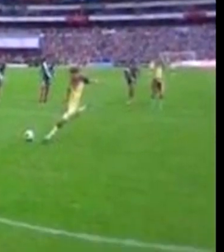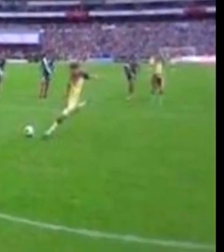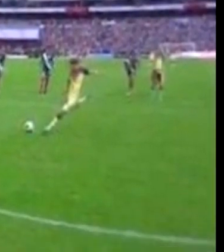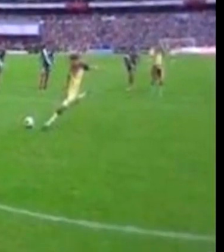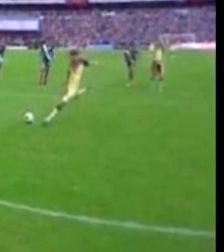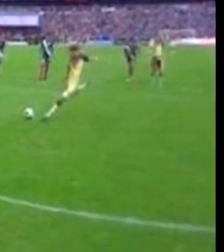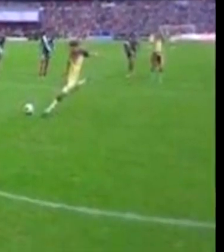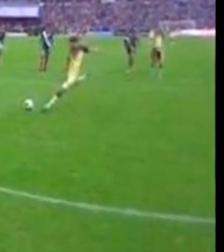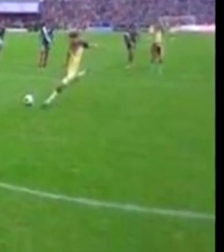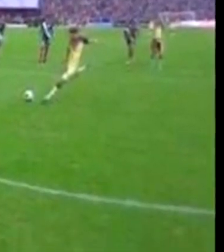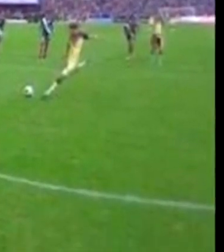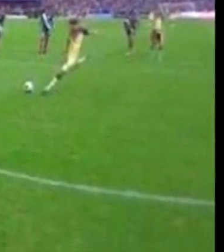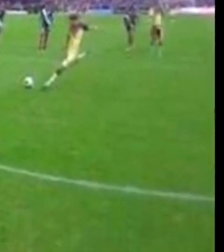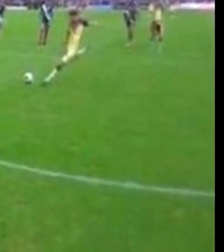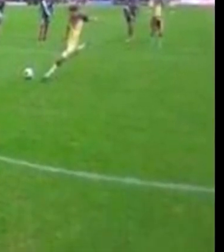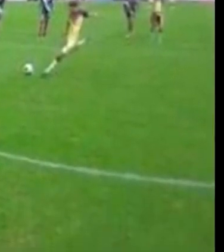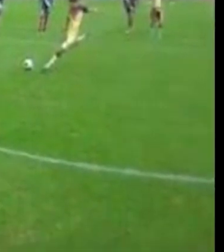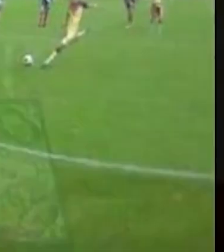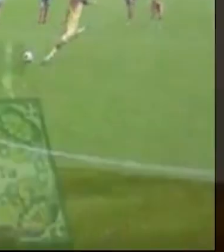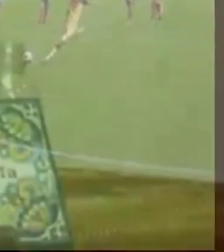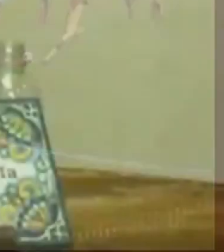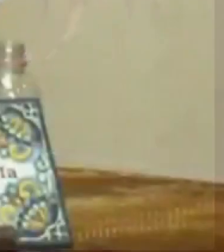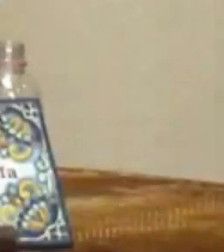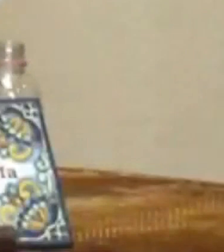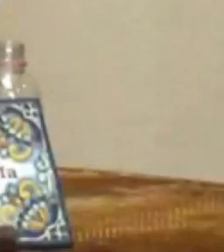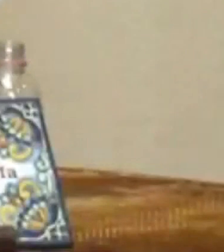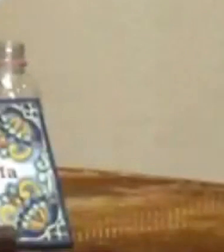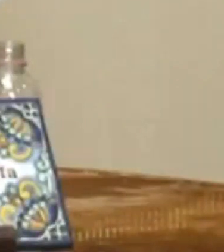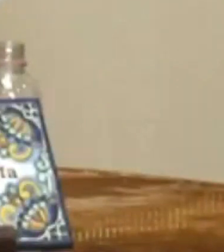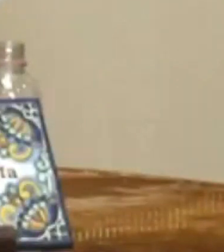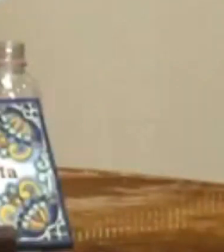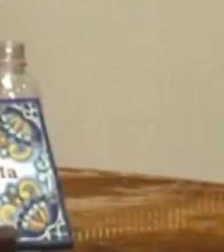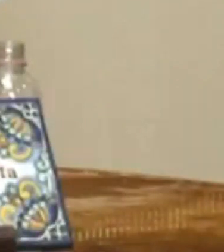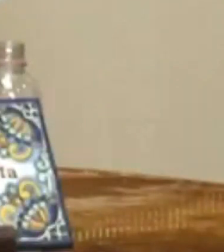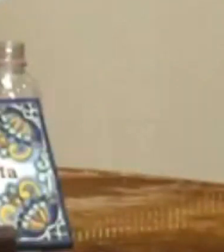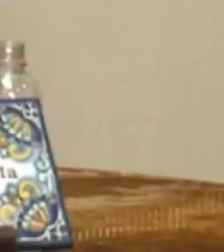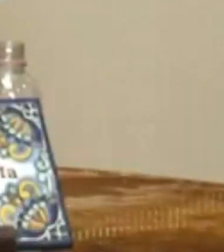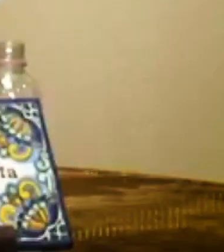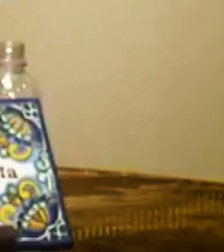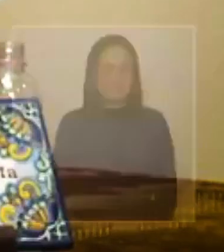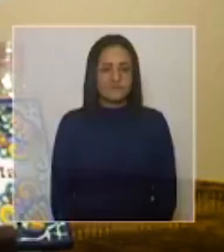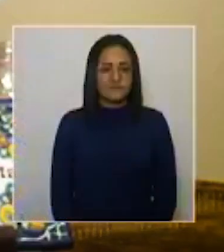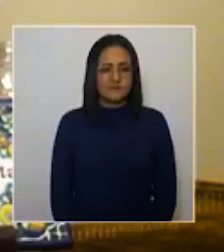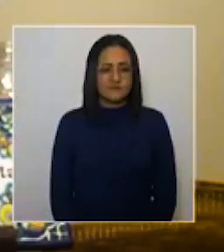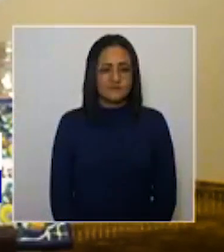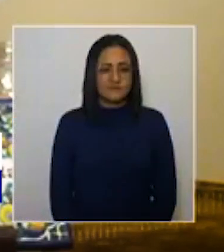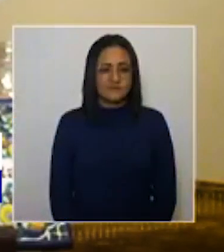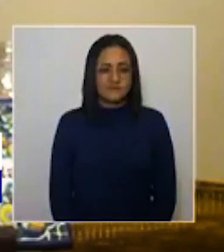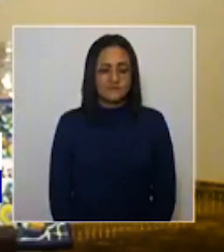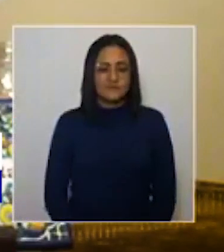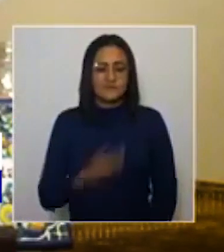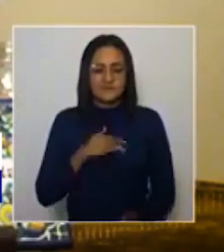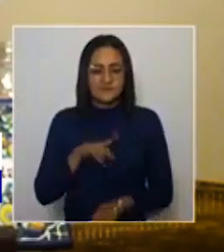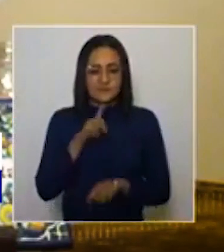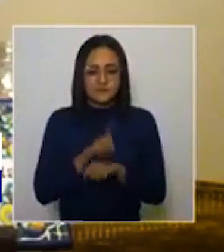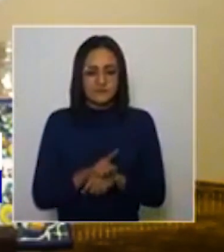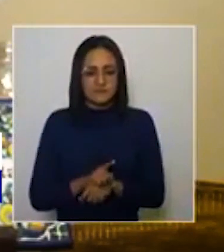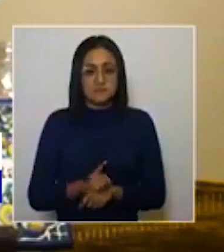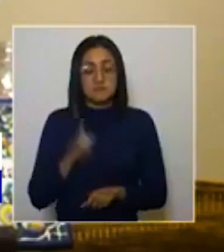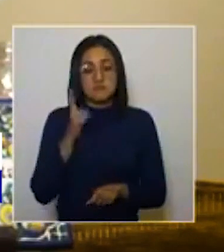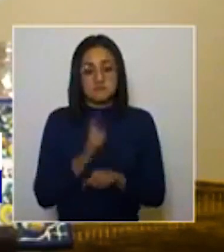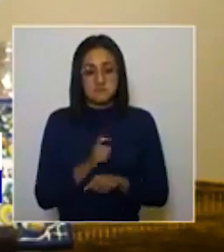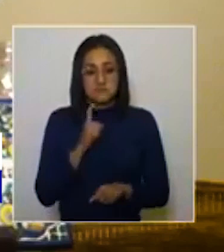uno de sus pies en la línea de gol con un primero nos robaron el partido y le robaron el